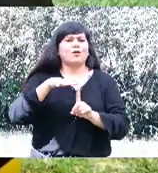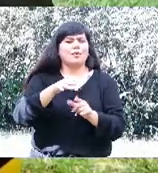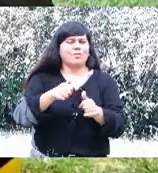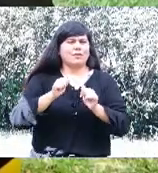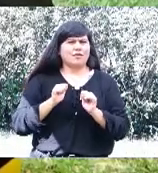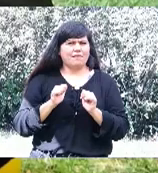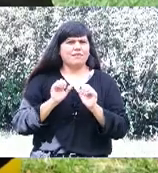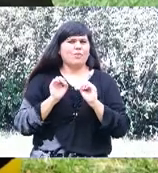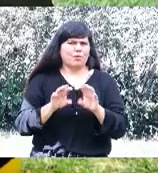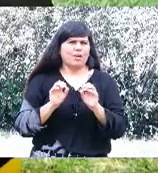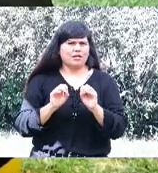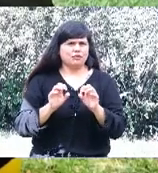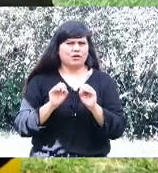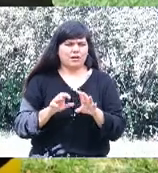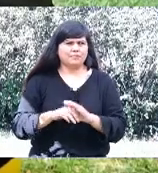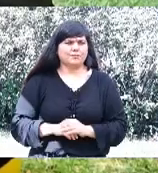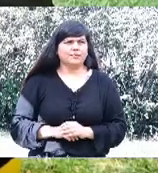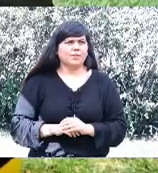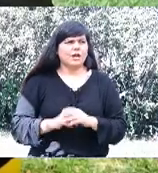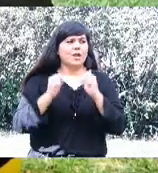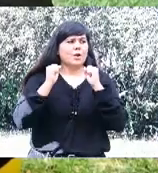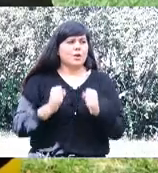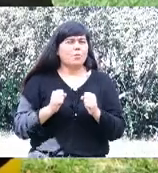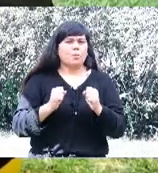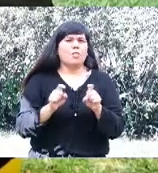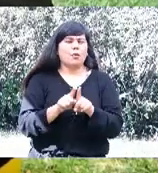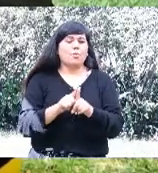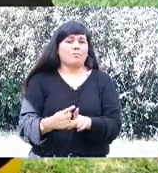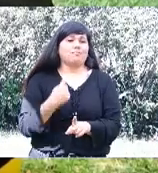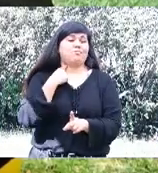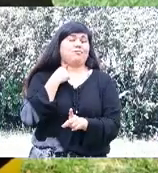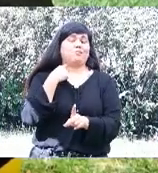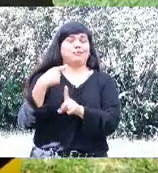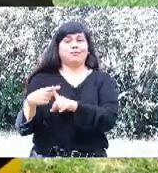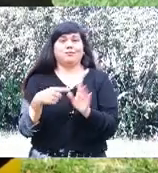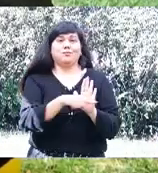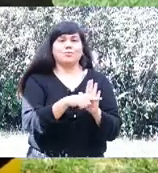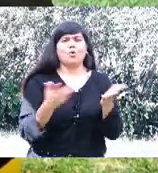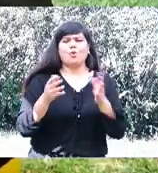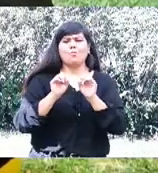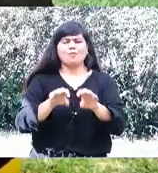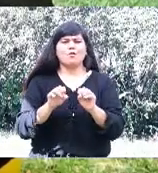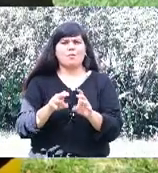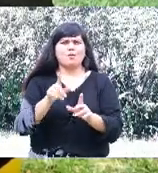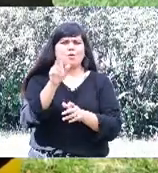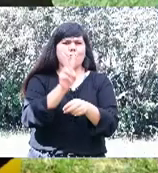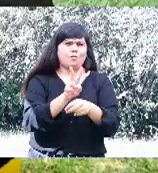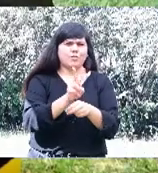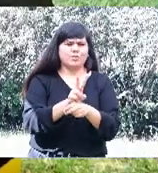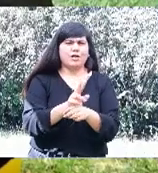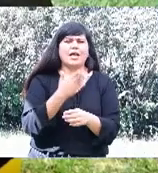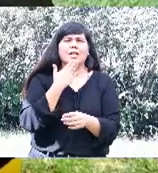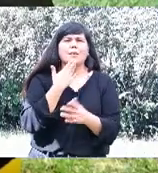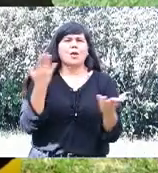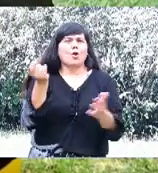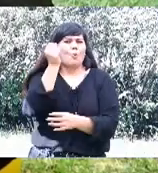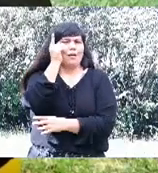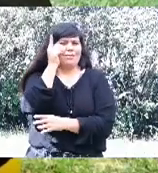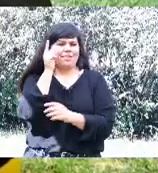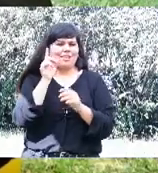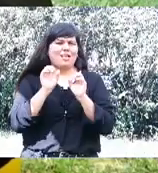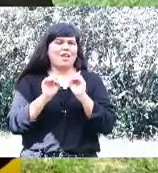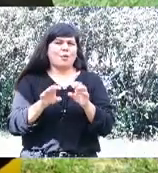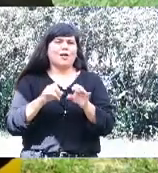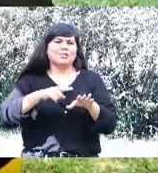desafío más bien educacional eh que puede impactar directamente en Cómo formamos a los profesores esto a su vez Cómo entienden la educación